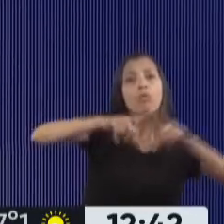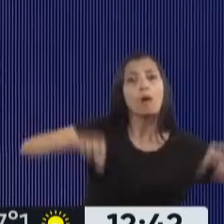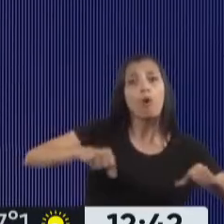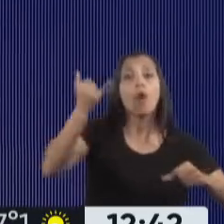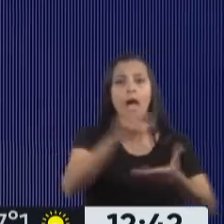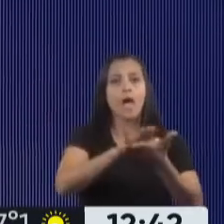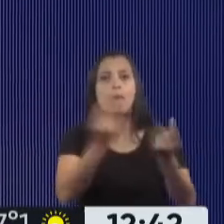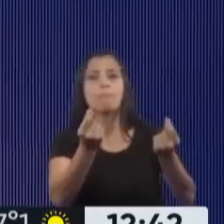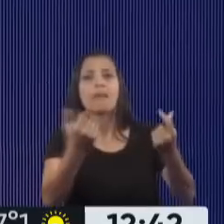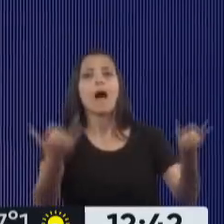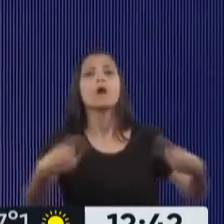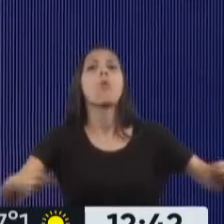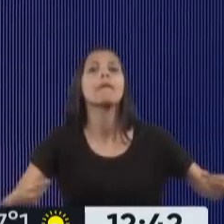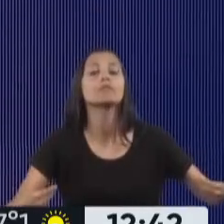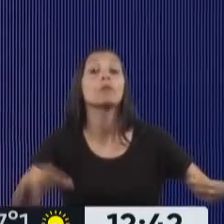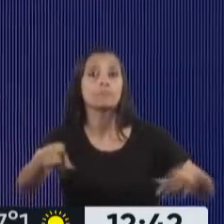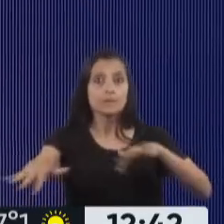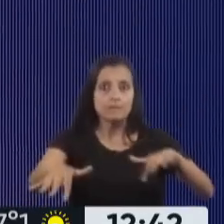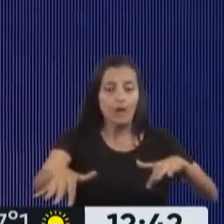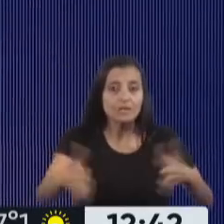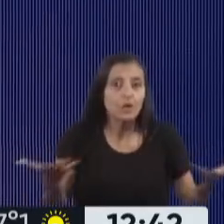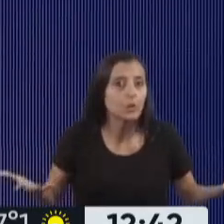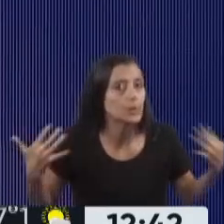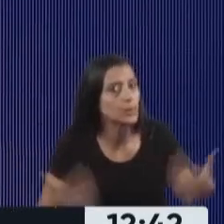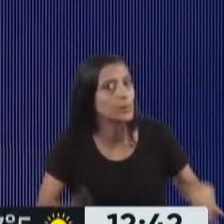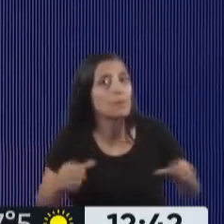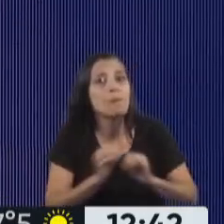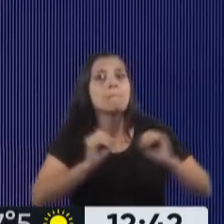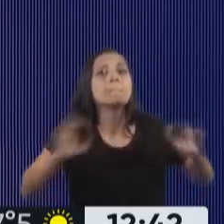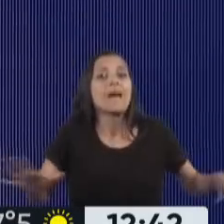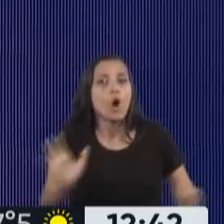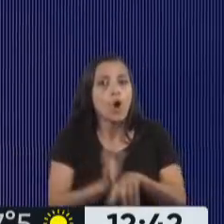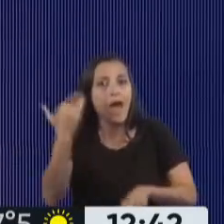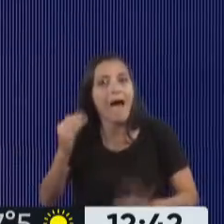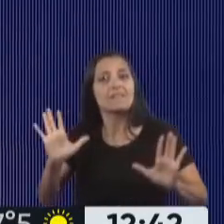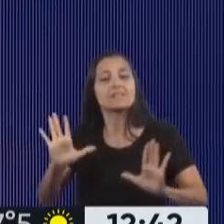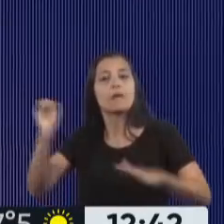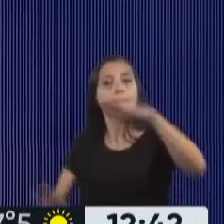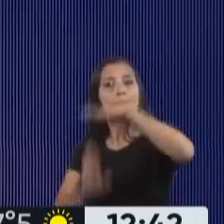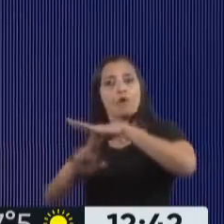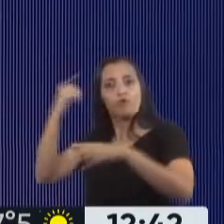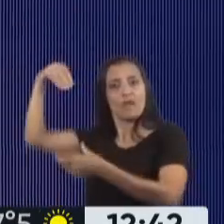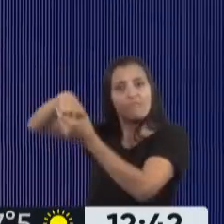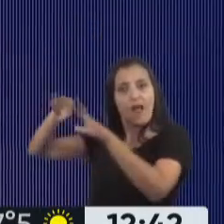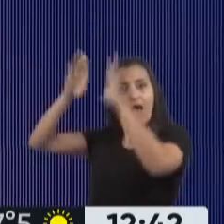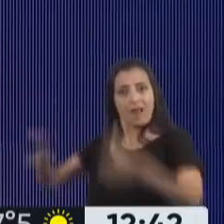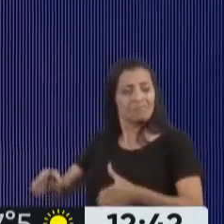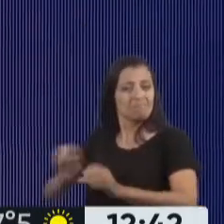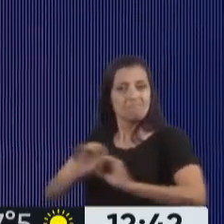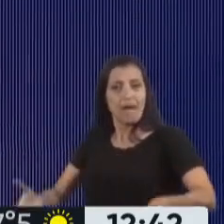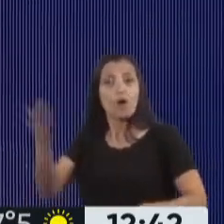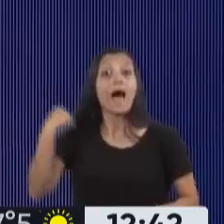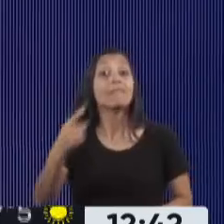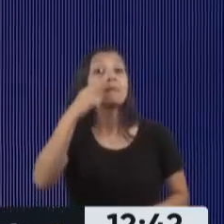base monetaria, la situación era bastante peor que la que tenía el Banco Central a inicios